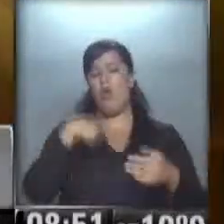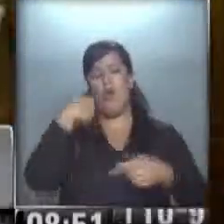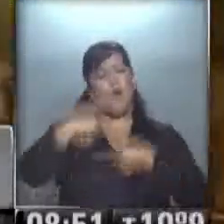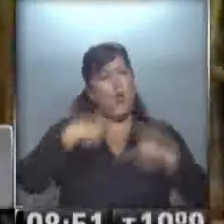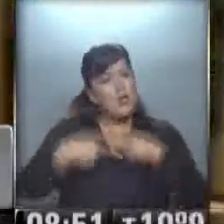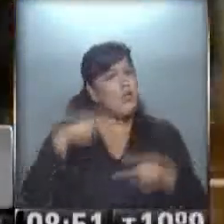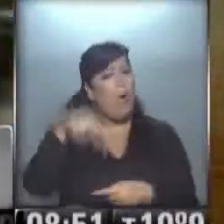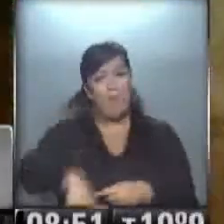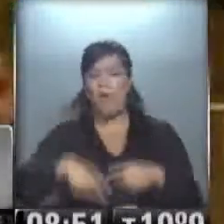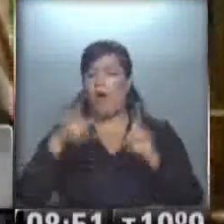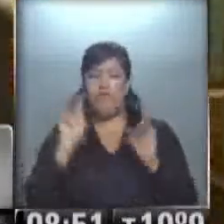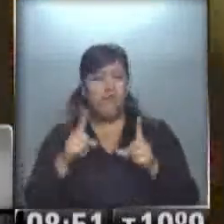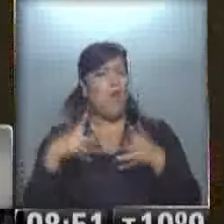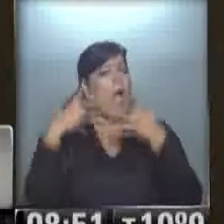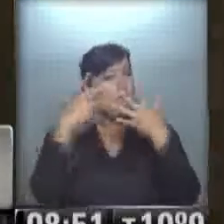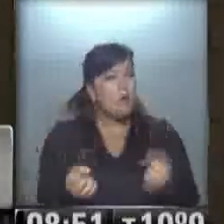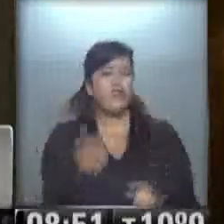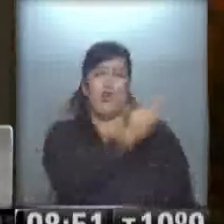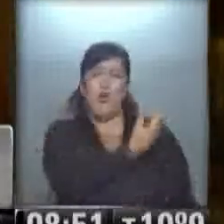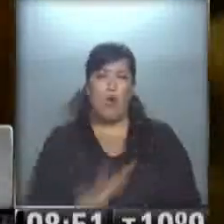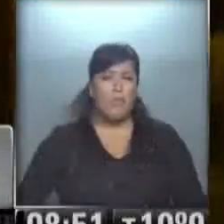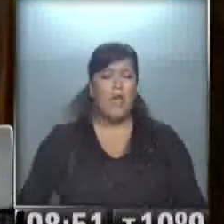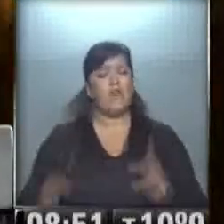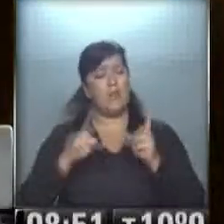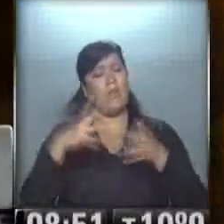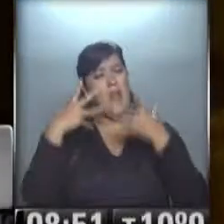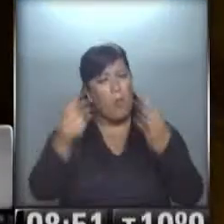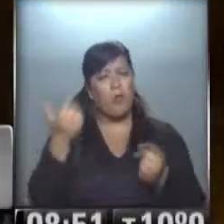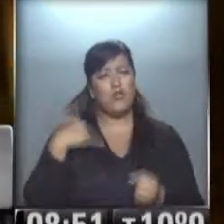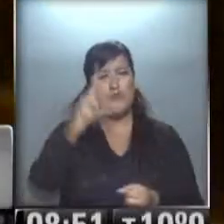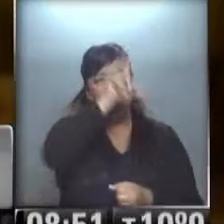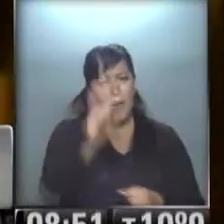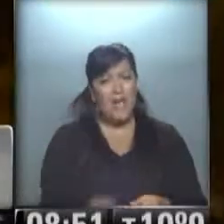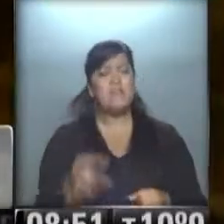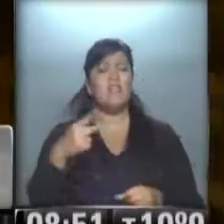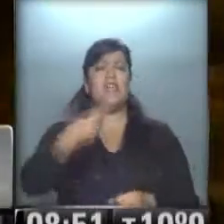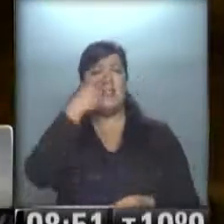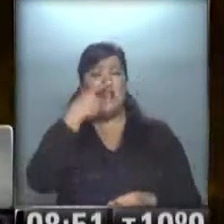por este país y por este gobierno y por la defensa, sí o sí, de los intereses de